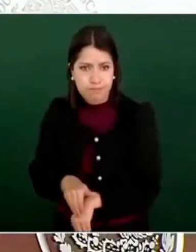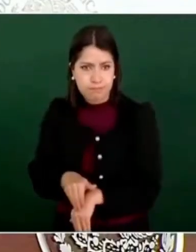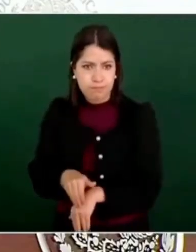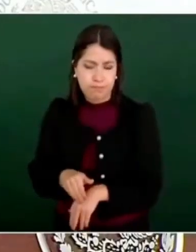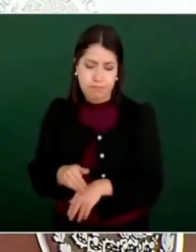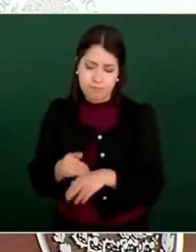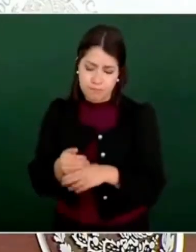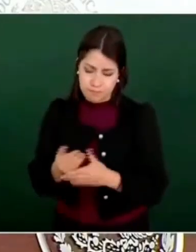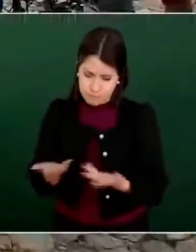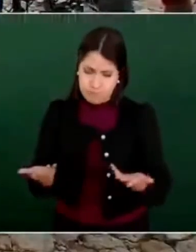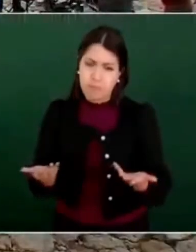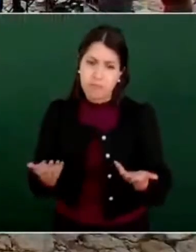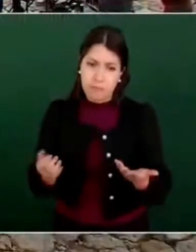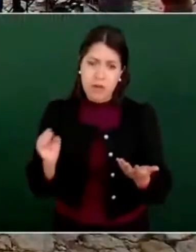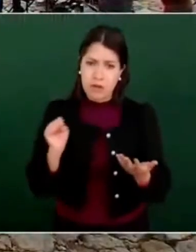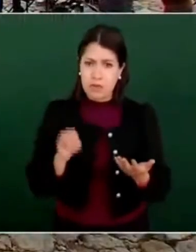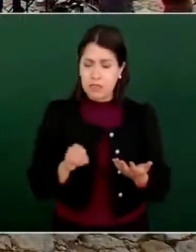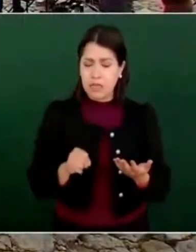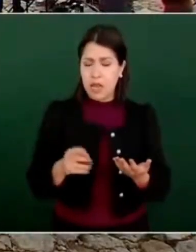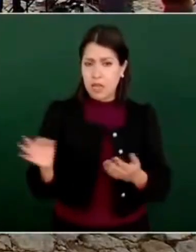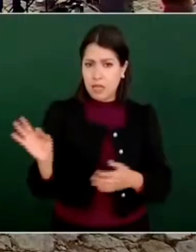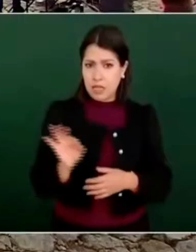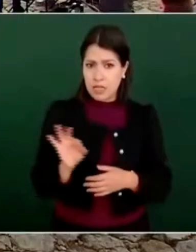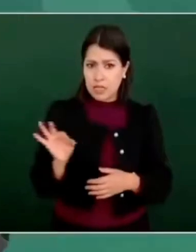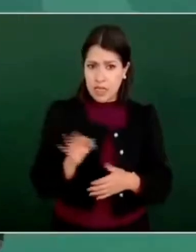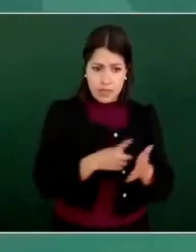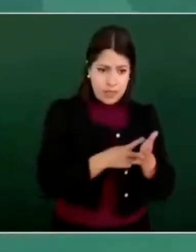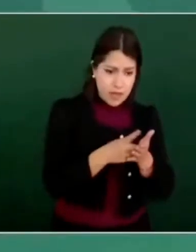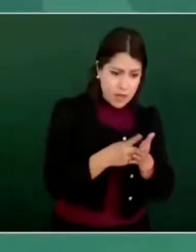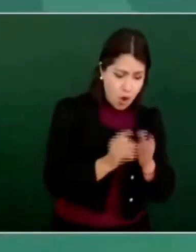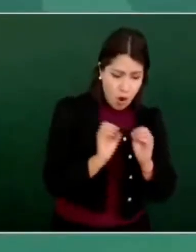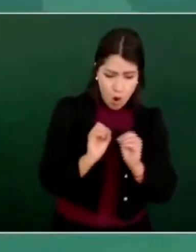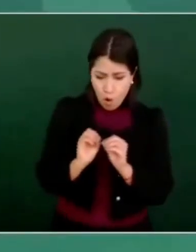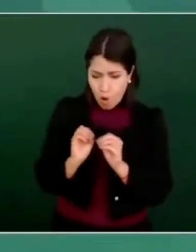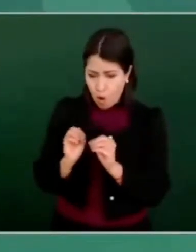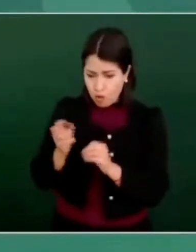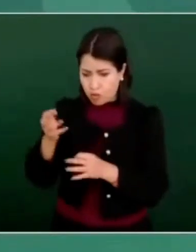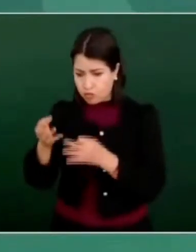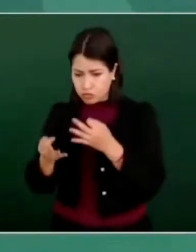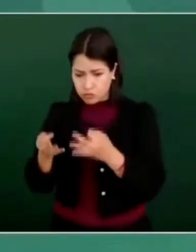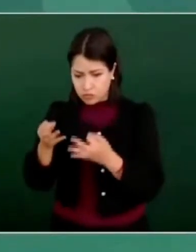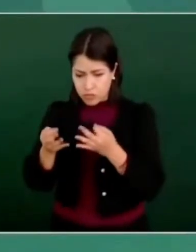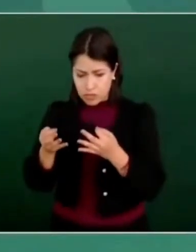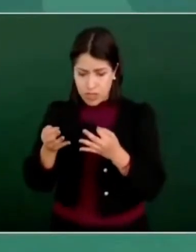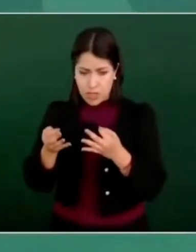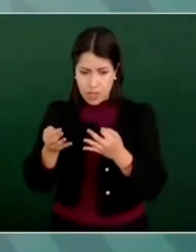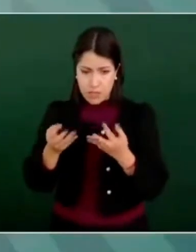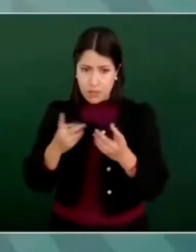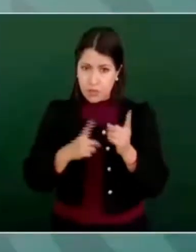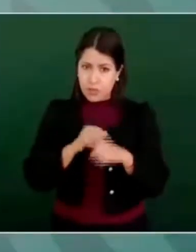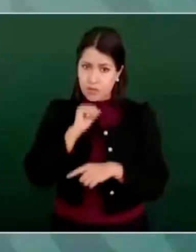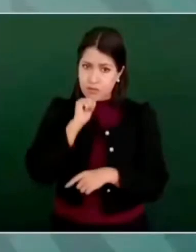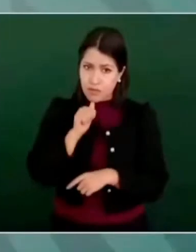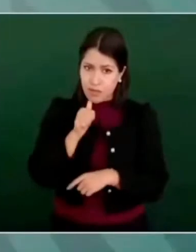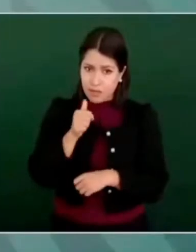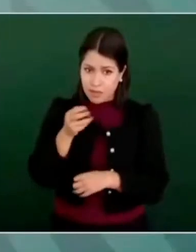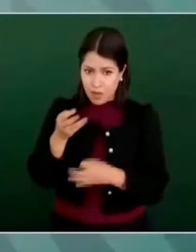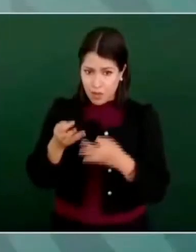Si hay que optar entre el derecho y la justicia, no lo duden, la justicia.